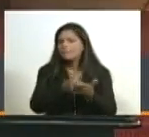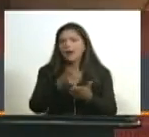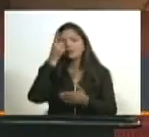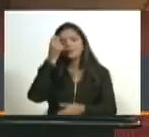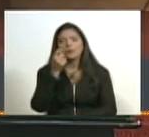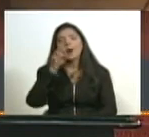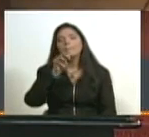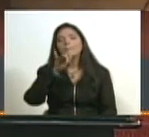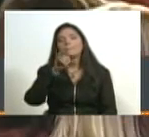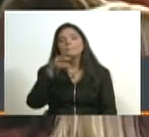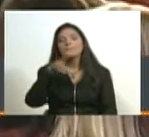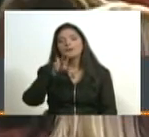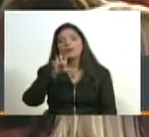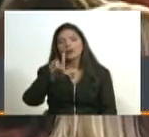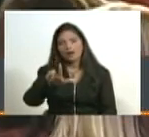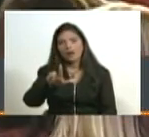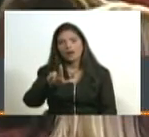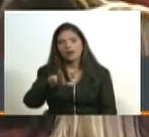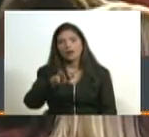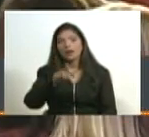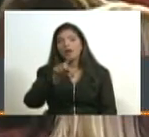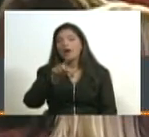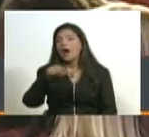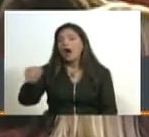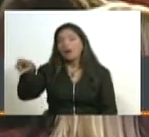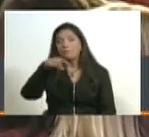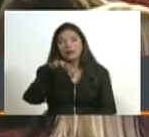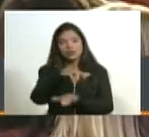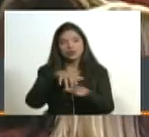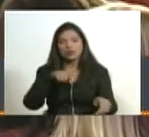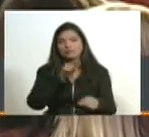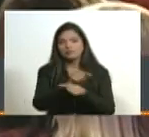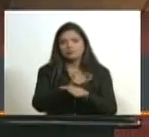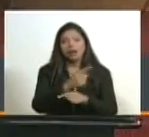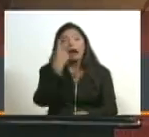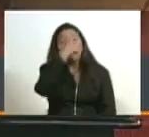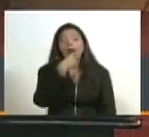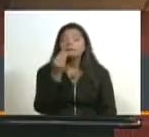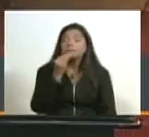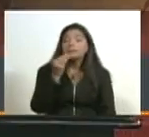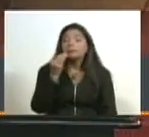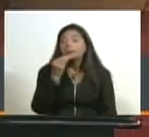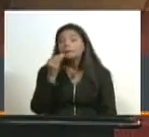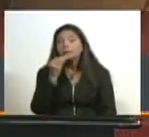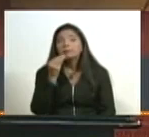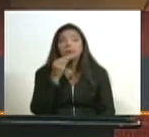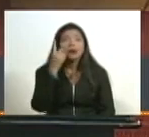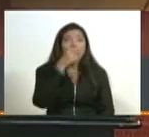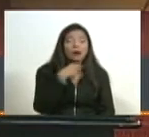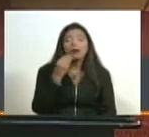Miguel Pizarro, lo señalan varios, Miguel Pizarro, el carebobito, que pone carebobito así.